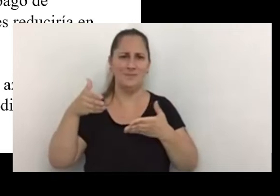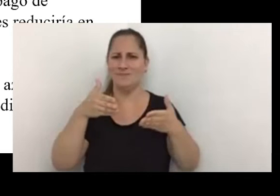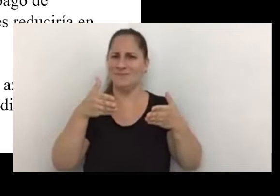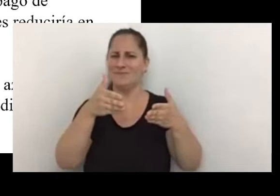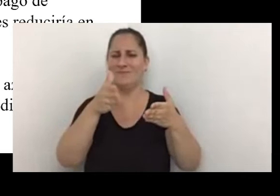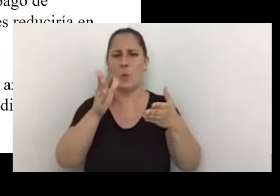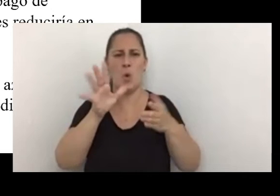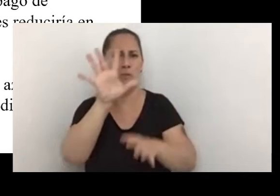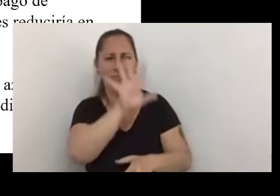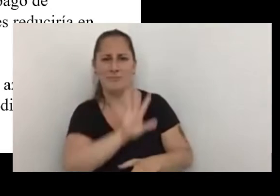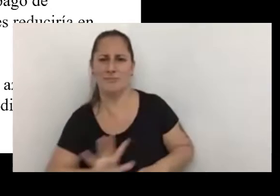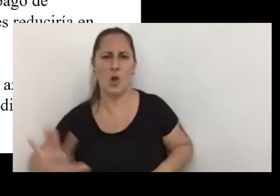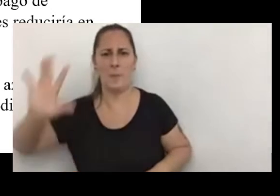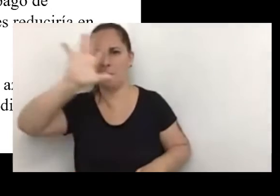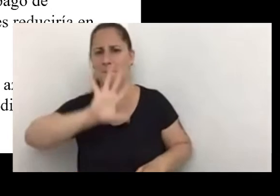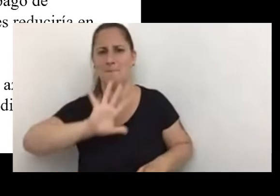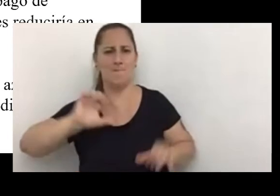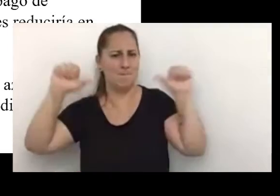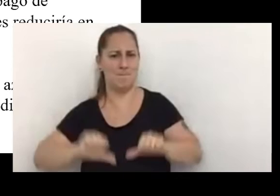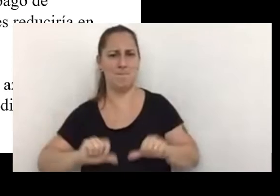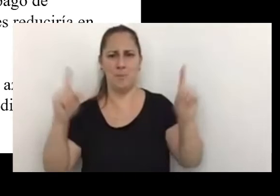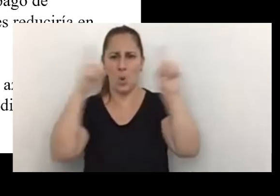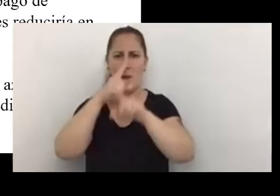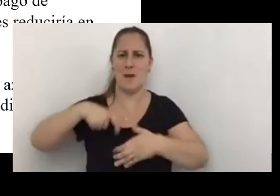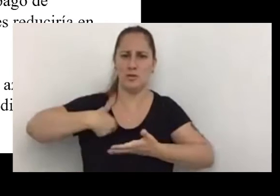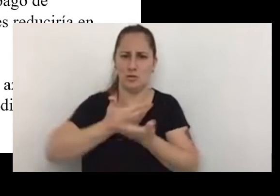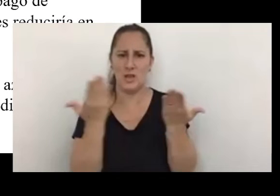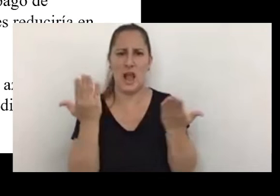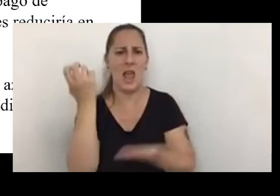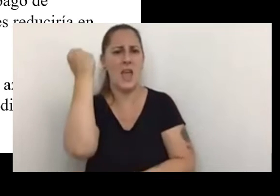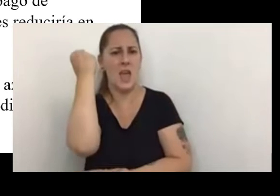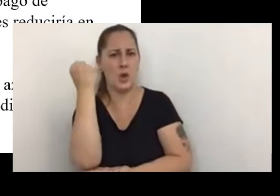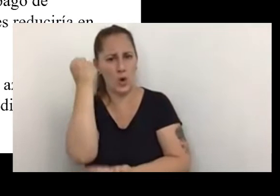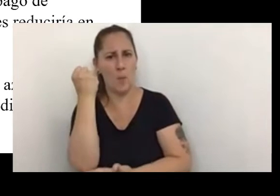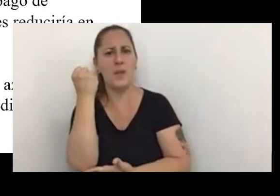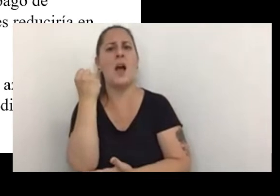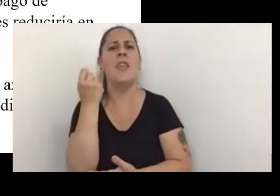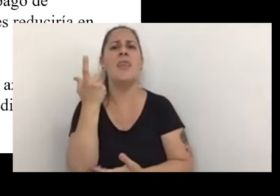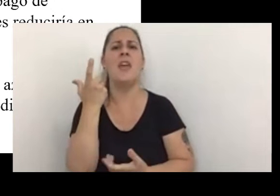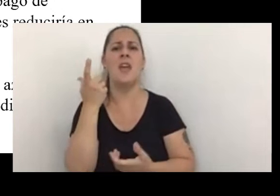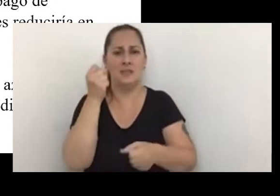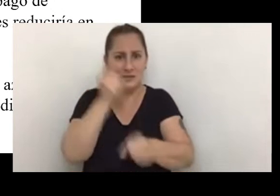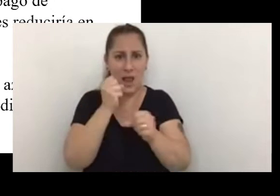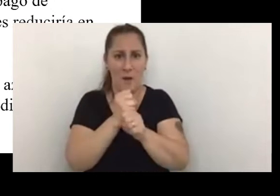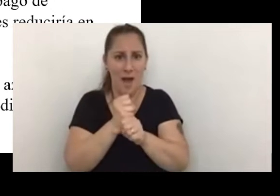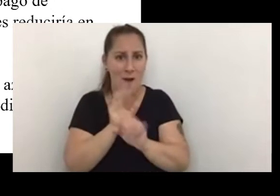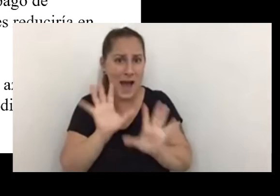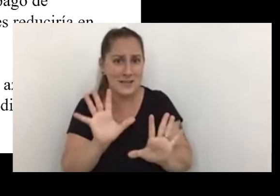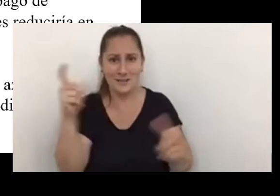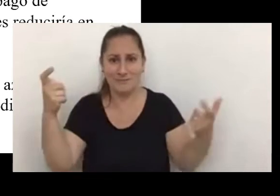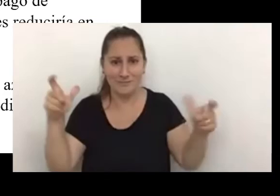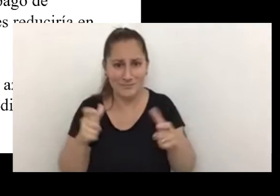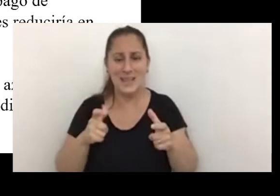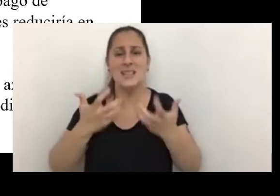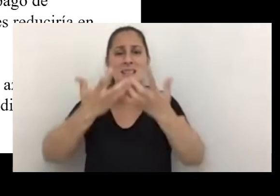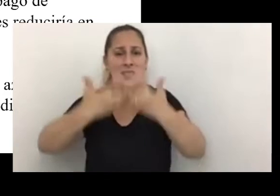demográfico con los consiguientes problemas sociales, económicos y achicamiento de la fuerza laboral, bancarrota del sistema de